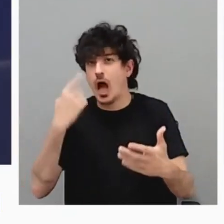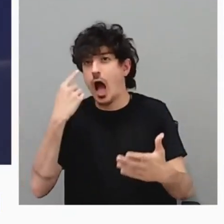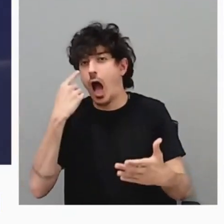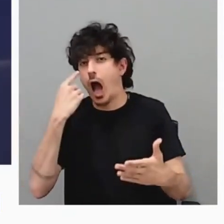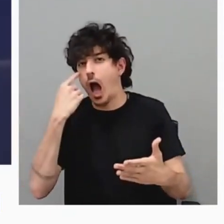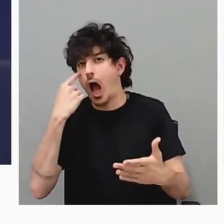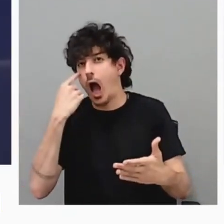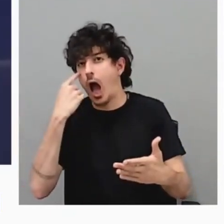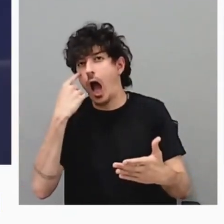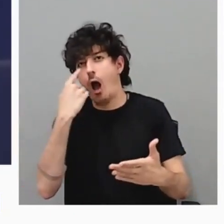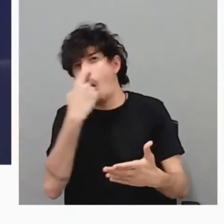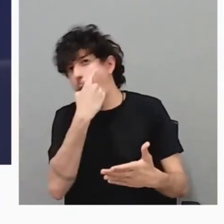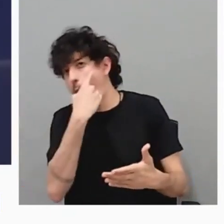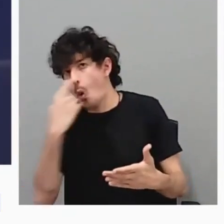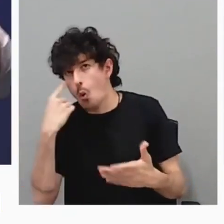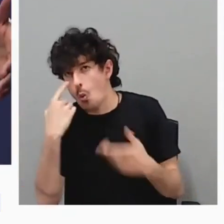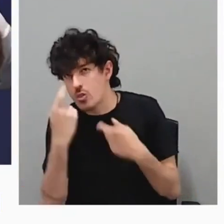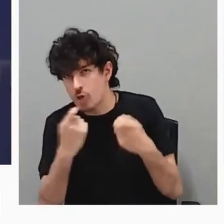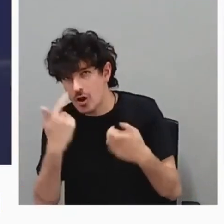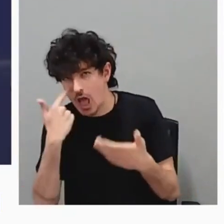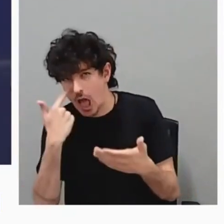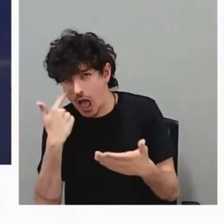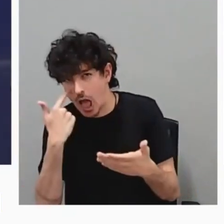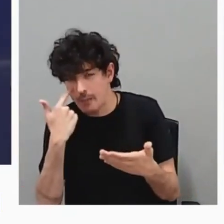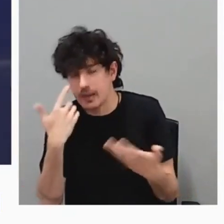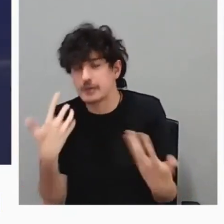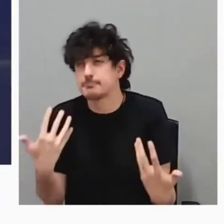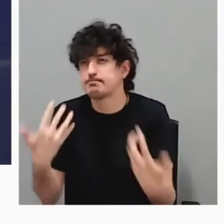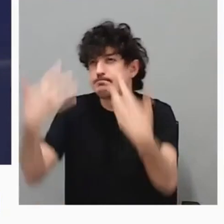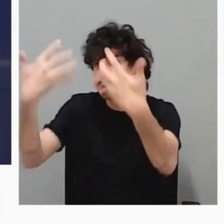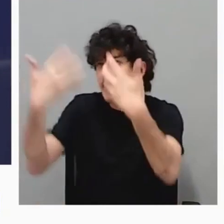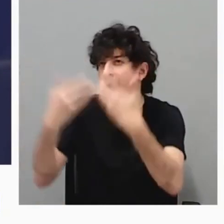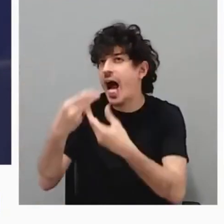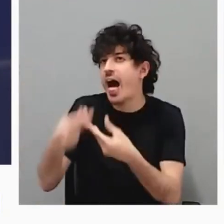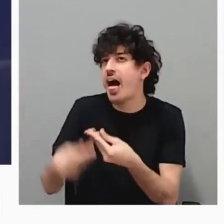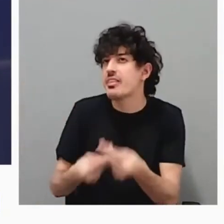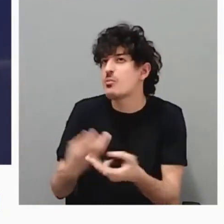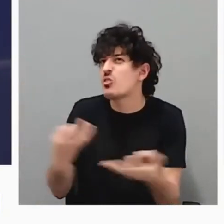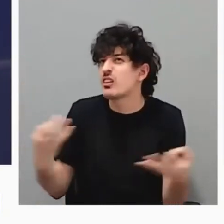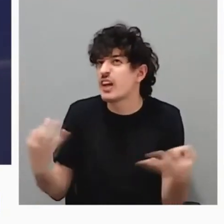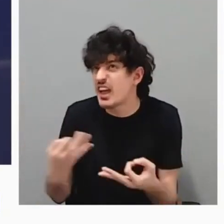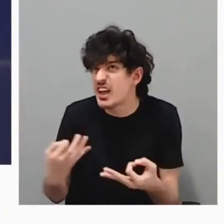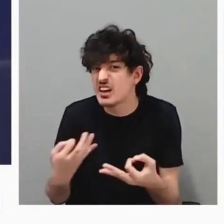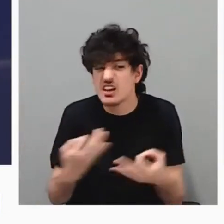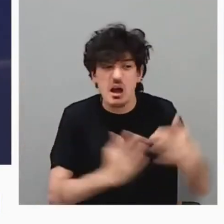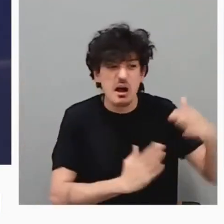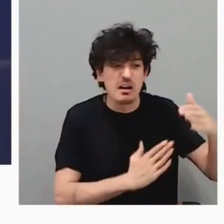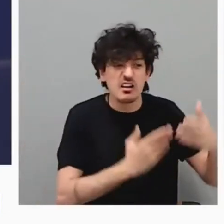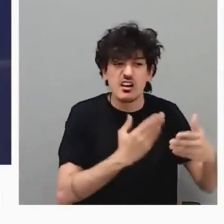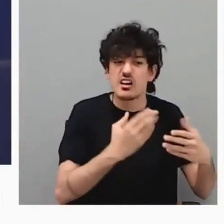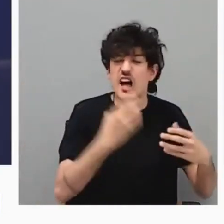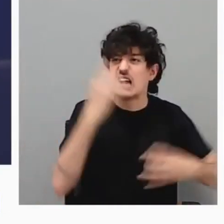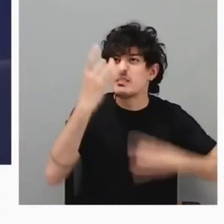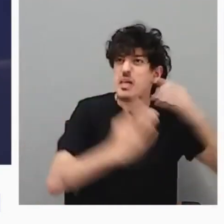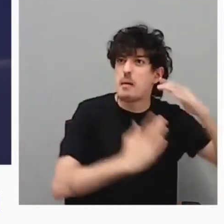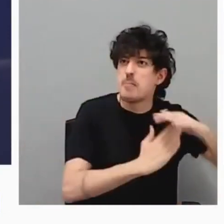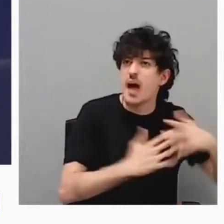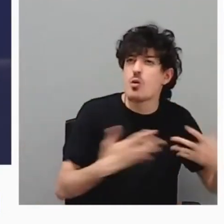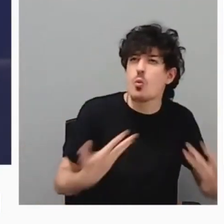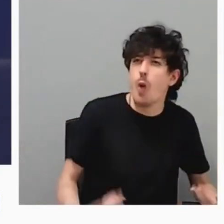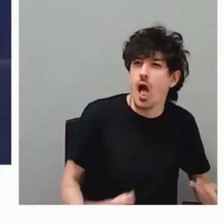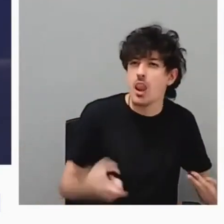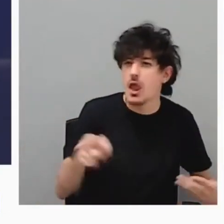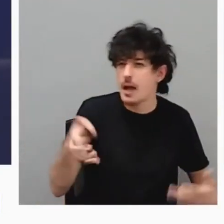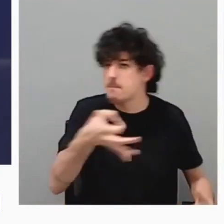siempre queda muy bien, ¿no? Para poder ver qué podemos hacer mejor, qué podemos dejar de hacer, dónde podemos ser más eficientes. Hemos pedido opinión a las